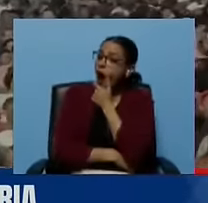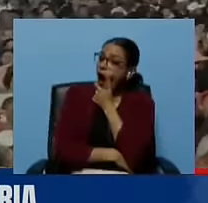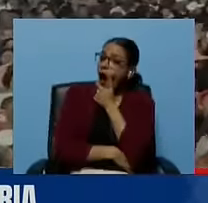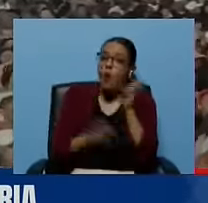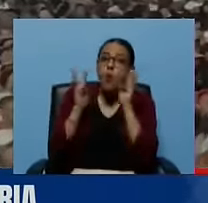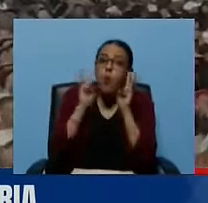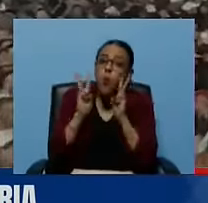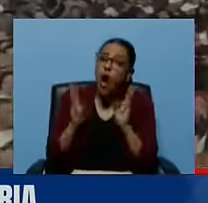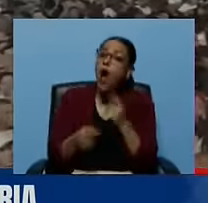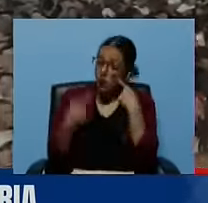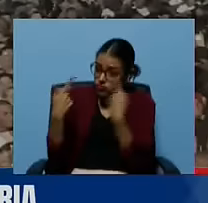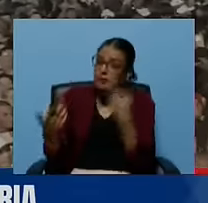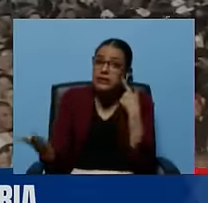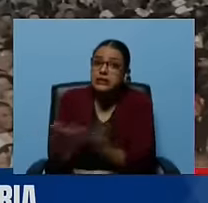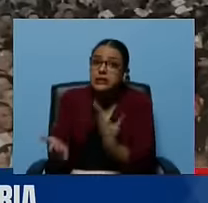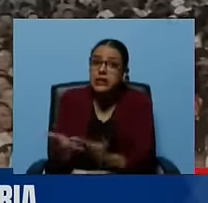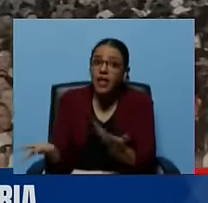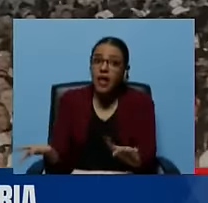Ah,